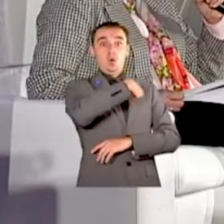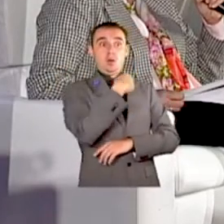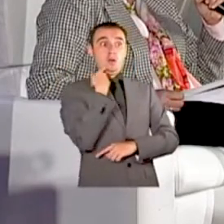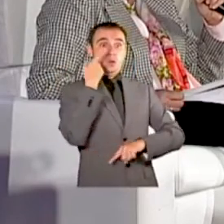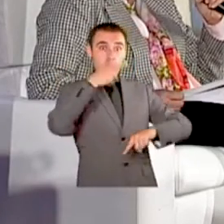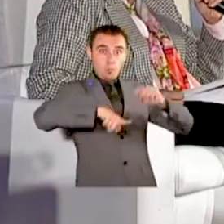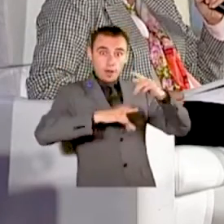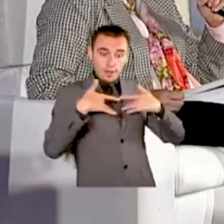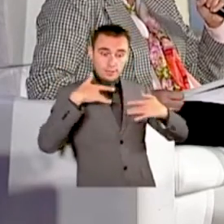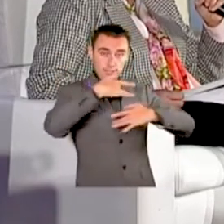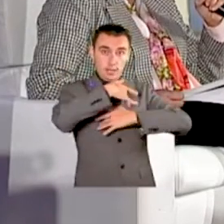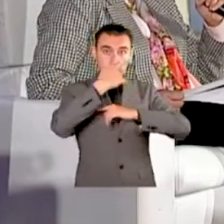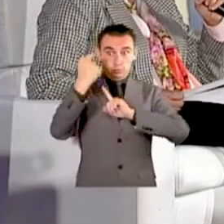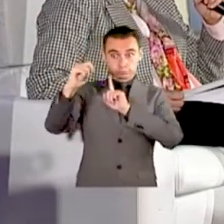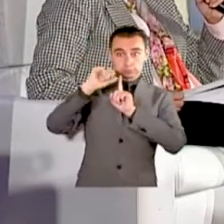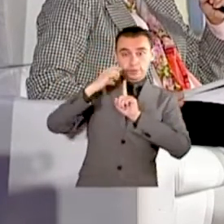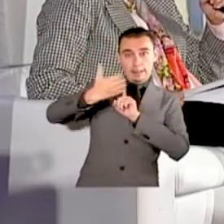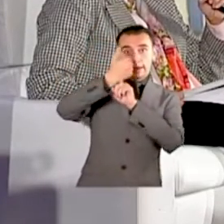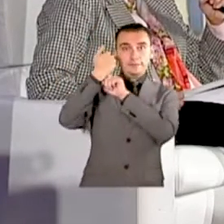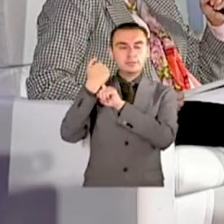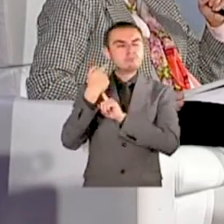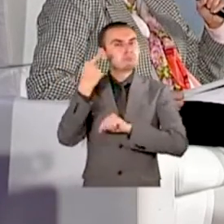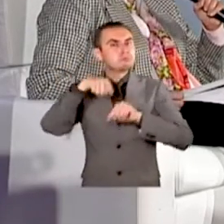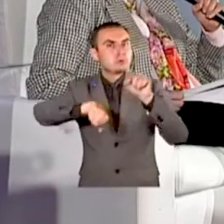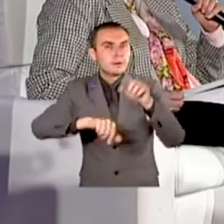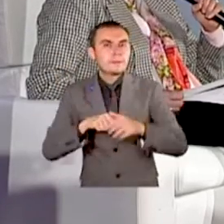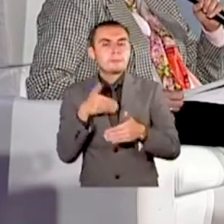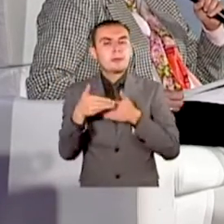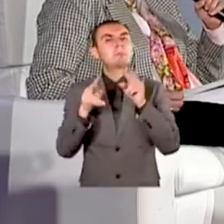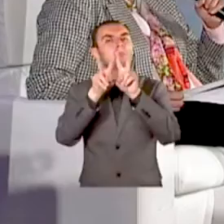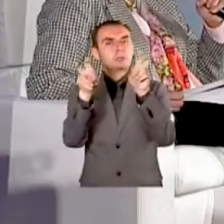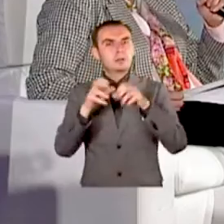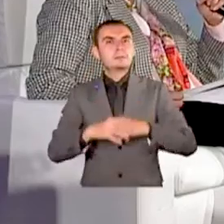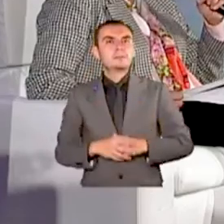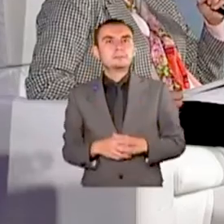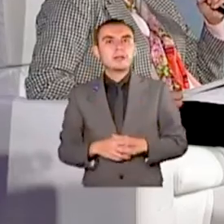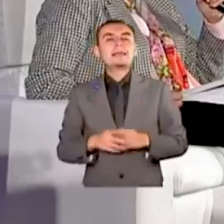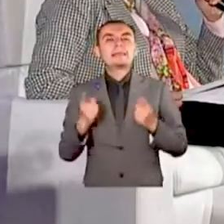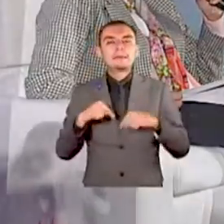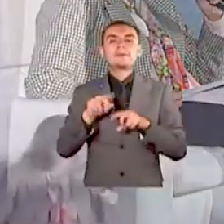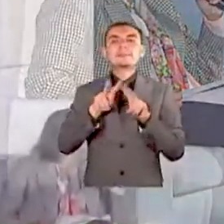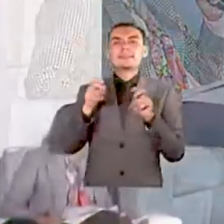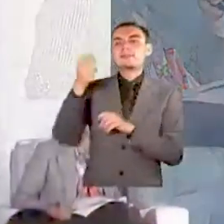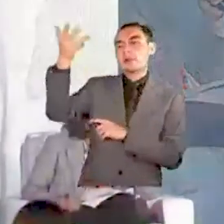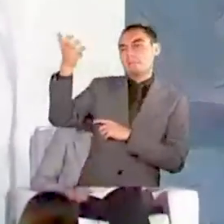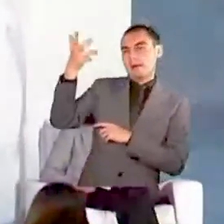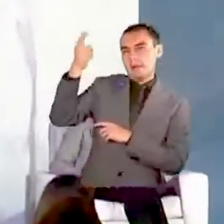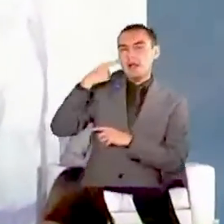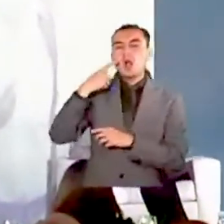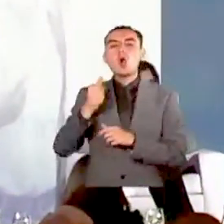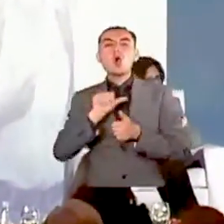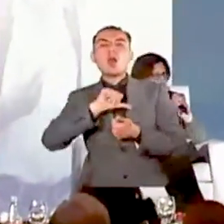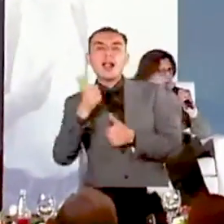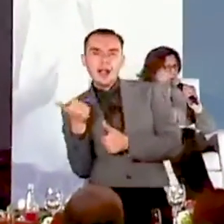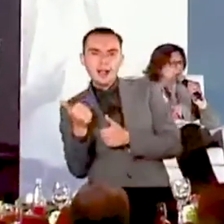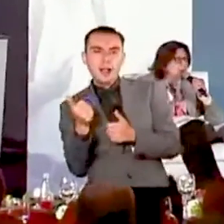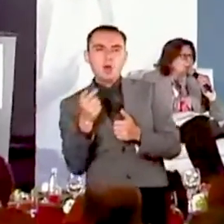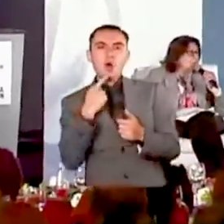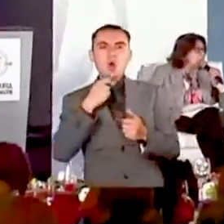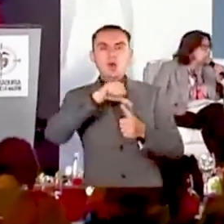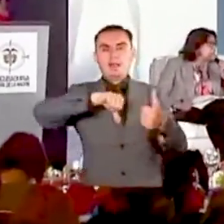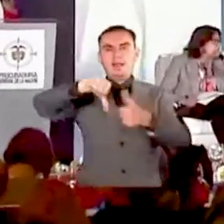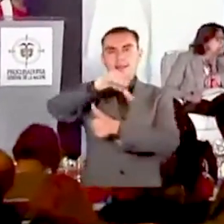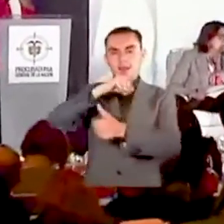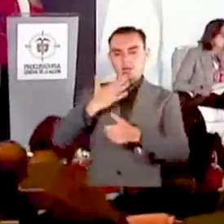maestras de la salud en Colombia, tema que hemos avanzado mucho, o temas de pensiones o traslados pensionales